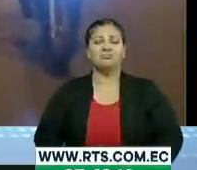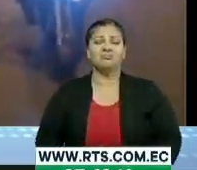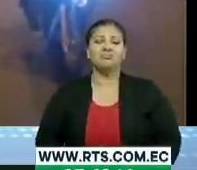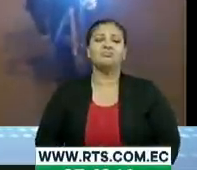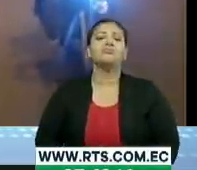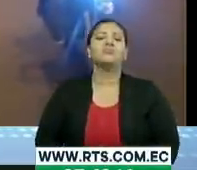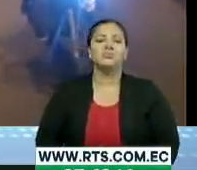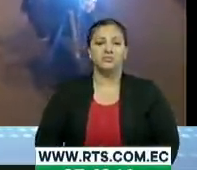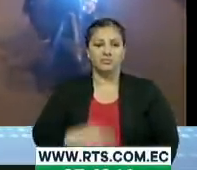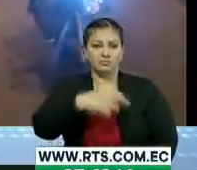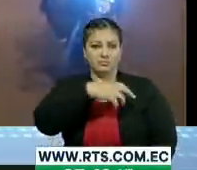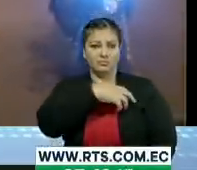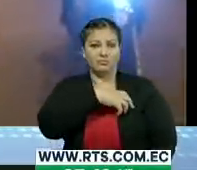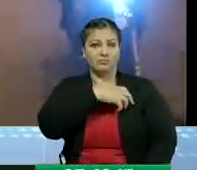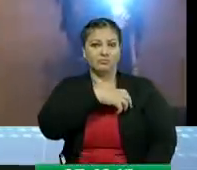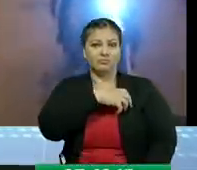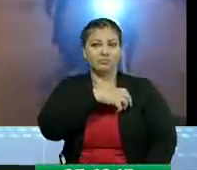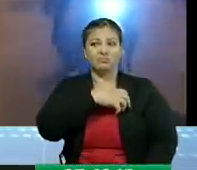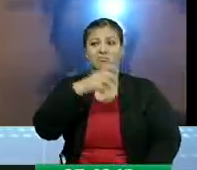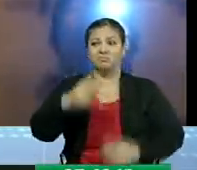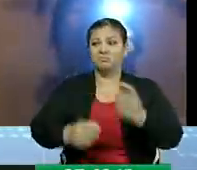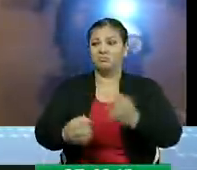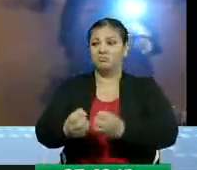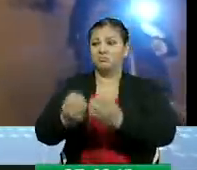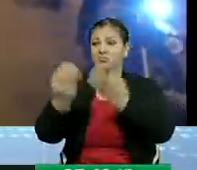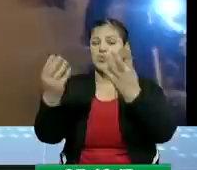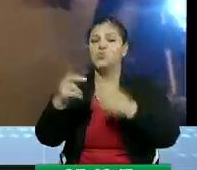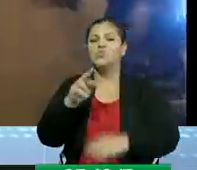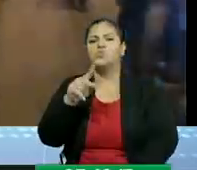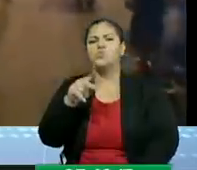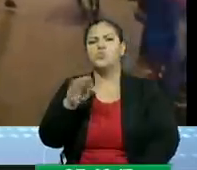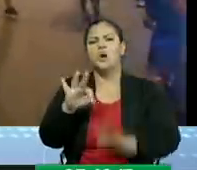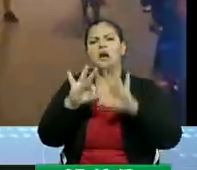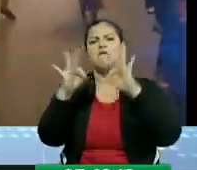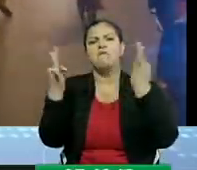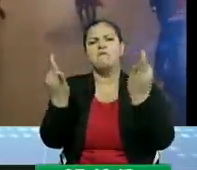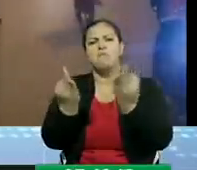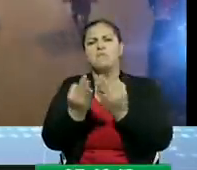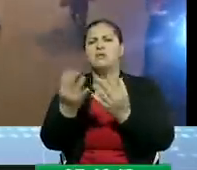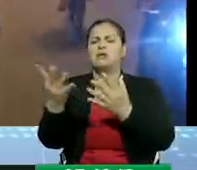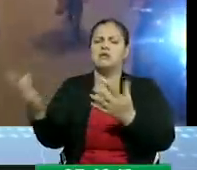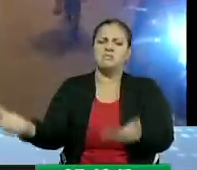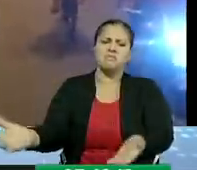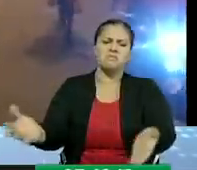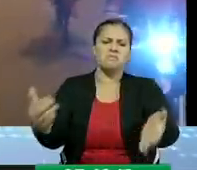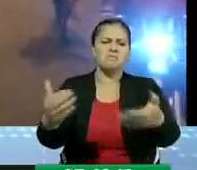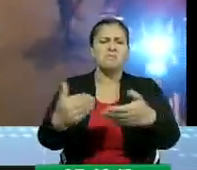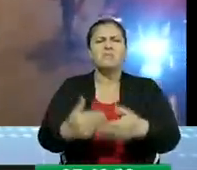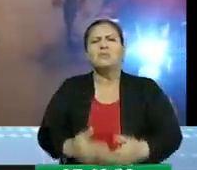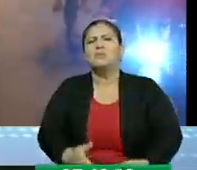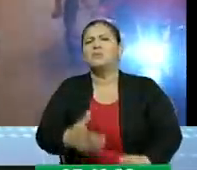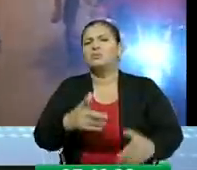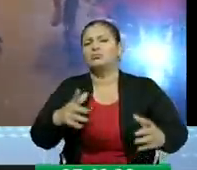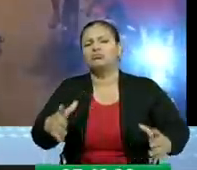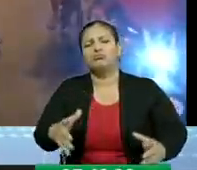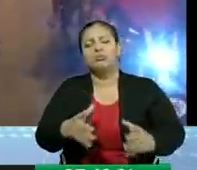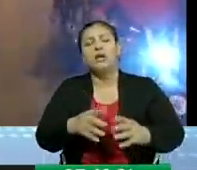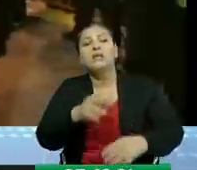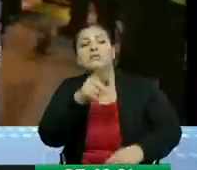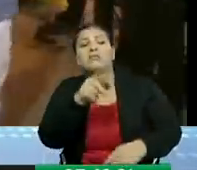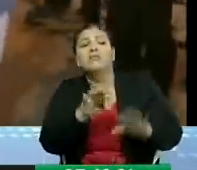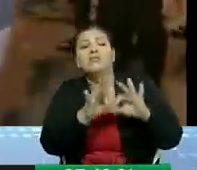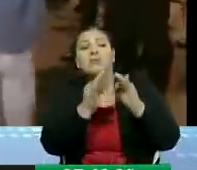del Barcelona Sporting Club. Nuestro sentimiento de solidaridad, nuestras condolencias a sus deudos y por